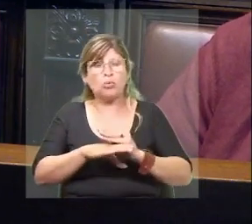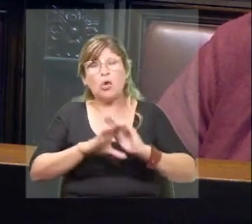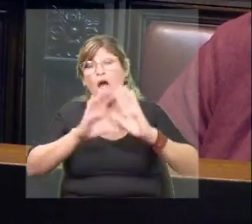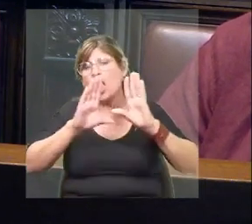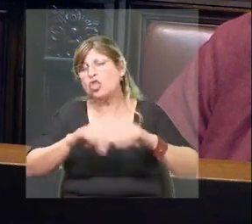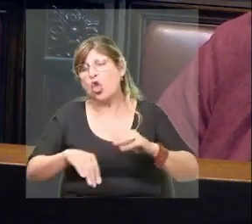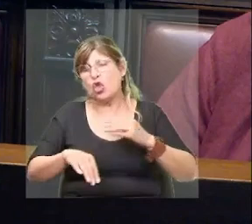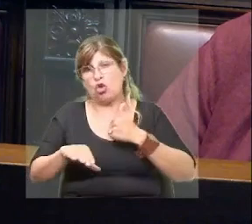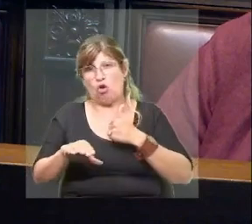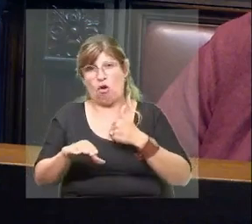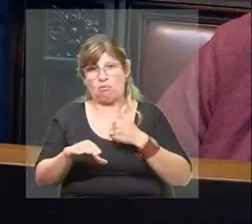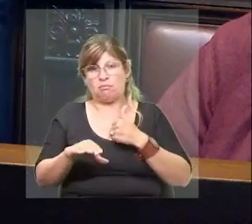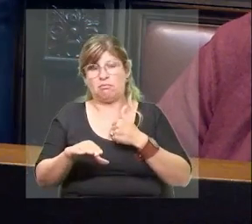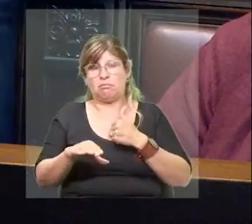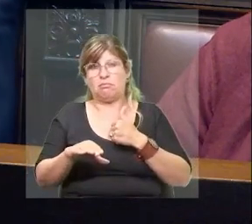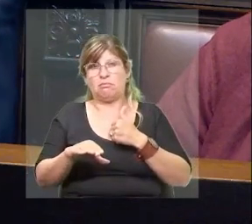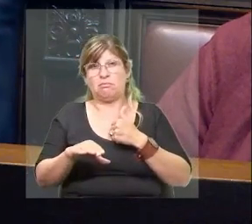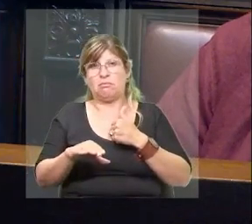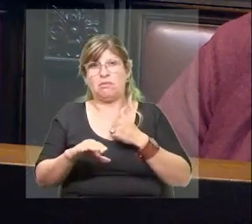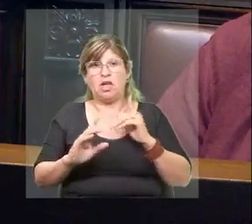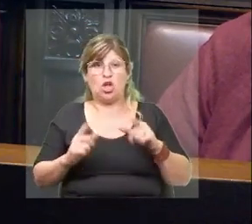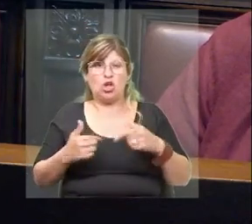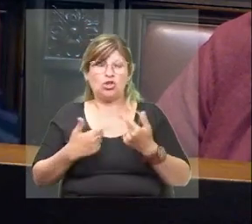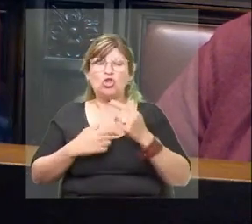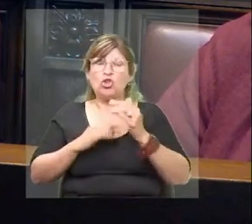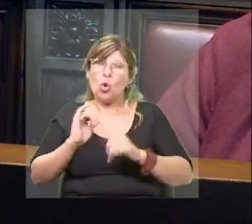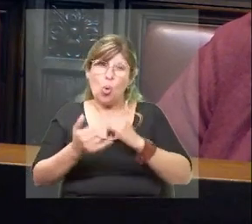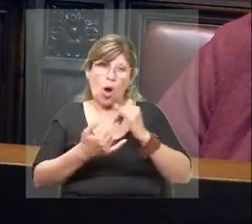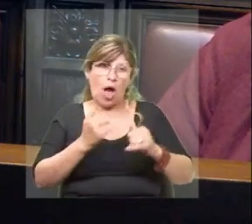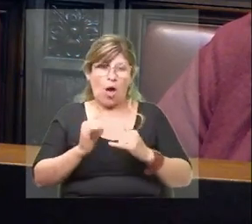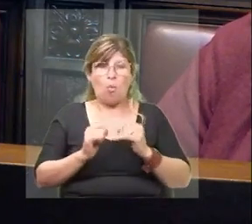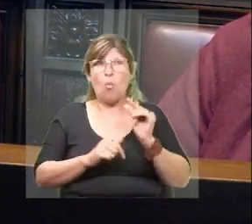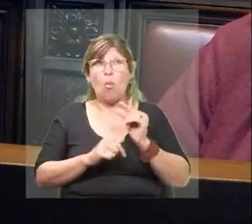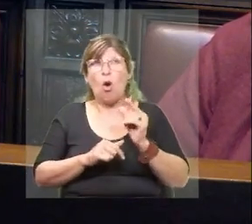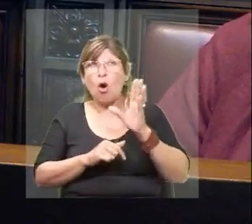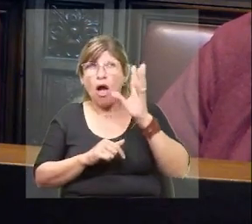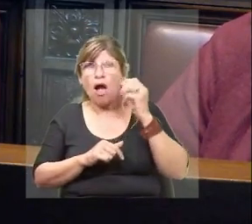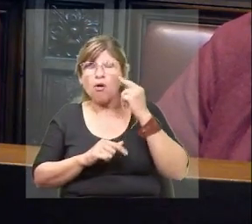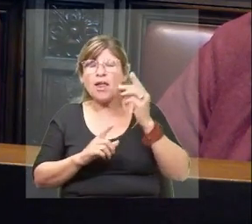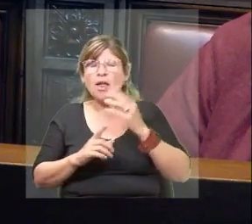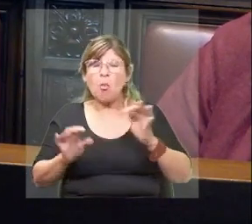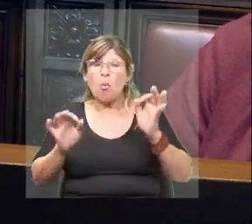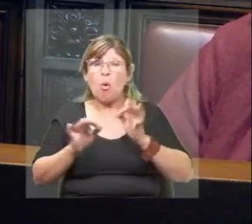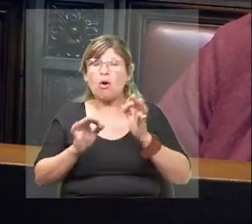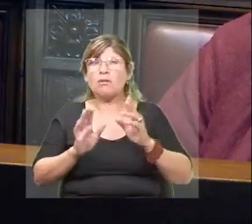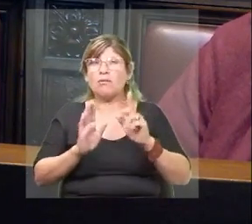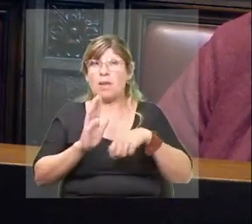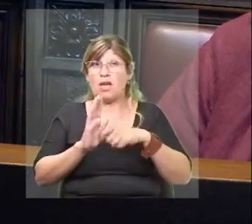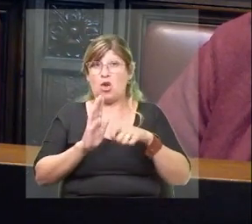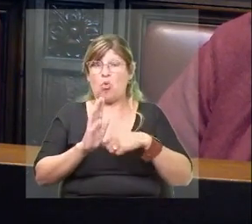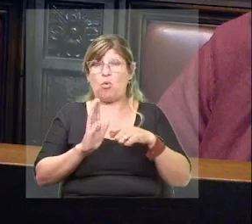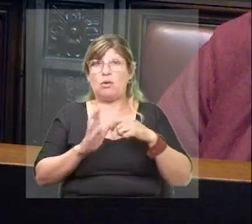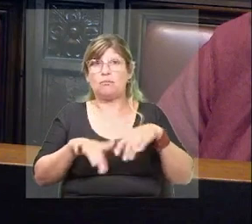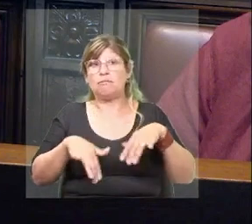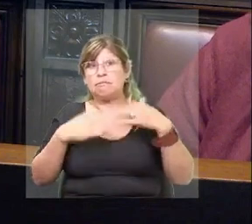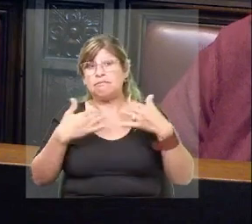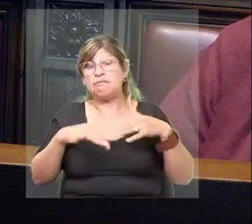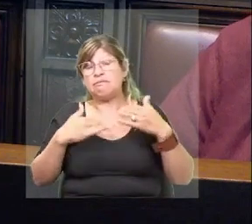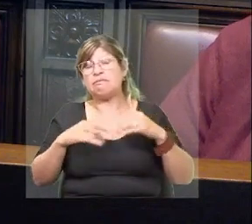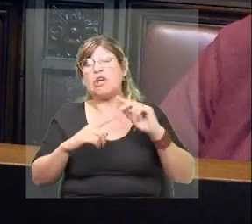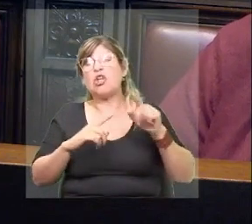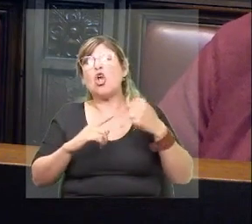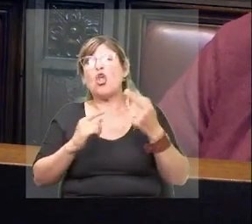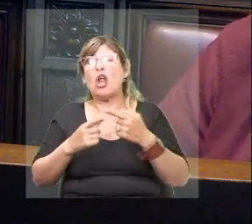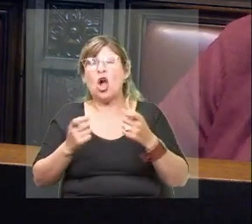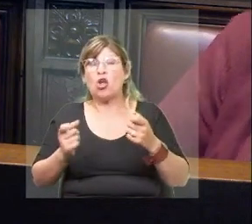terrenos. Con Danilo jugábamos un poco a recordar música y películas y tantas otras cosas del arte.